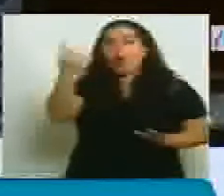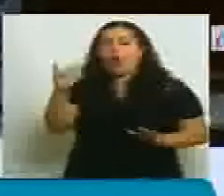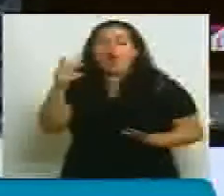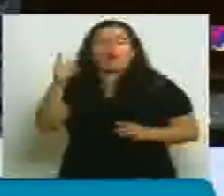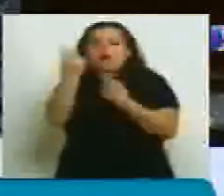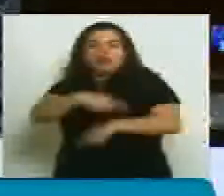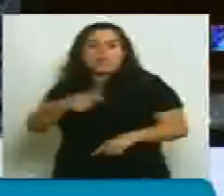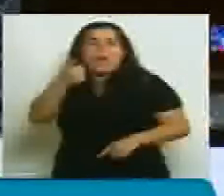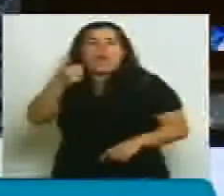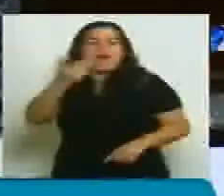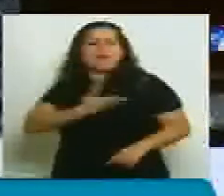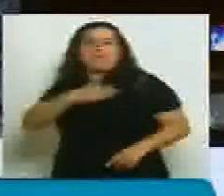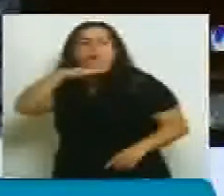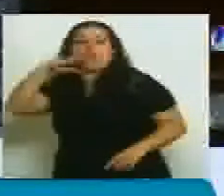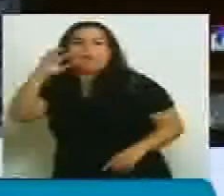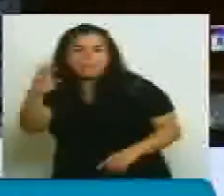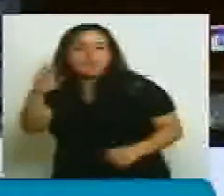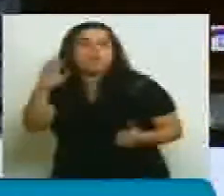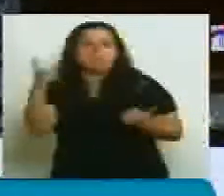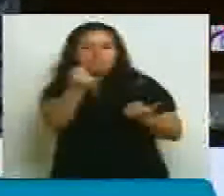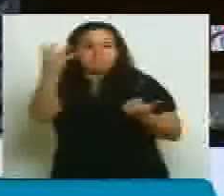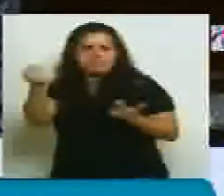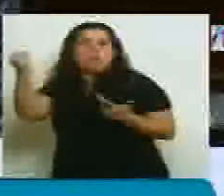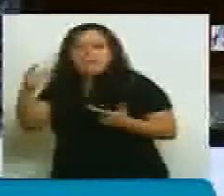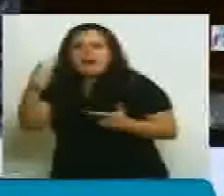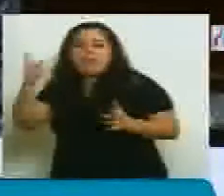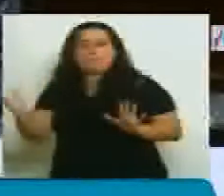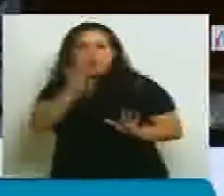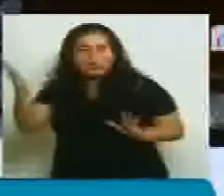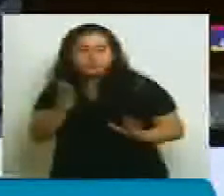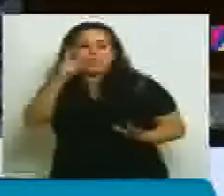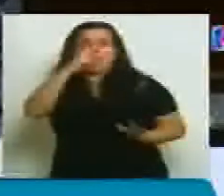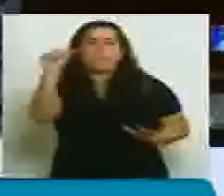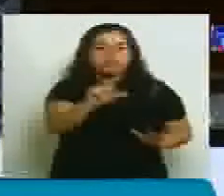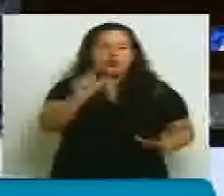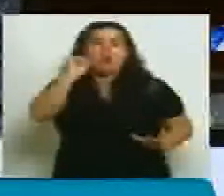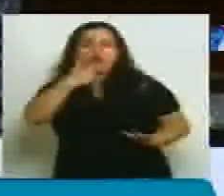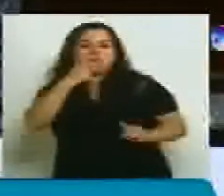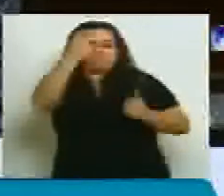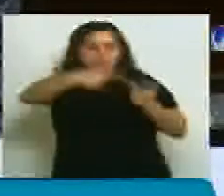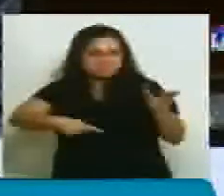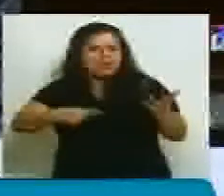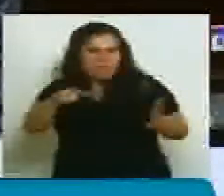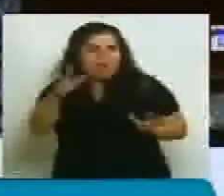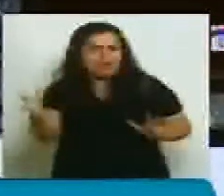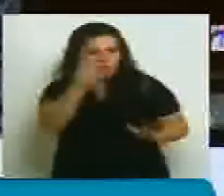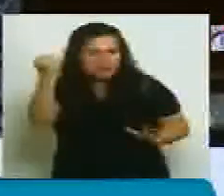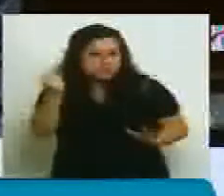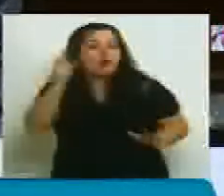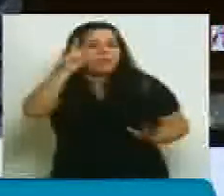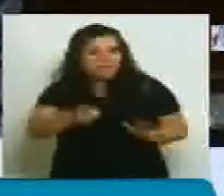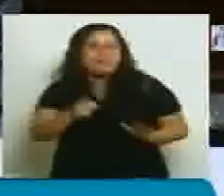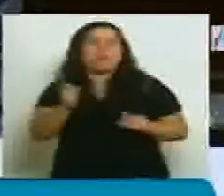el impacto que esto tiene en materia de mayor autonomía en la producción de petróleo y gas, pero también desde el punto de vista del uso